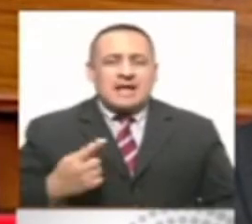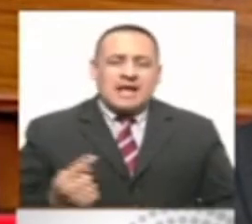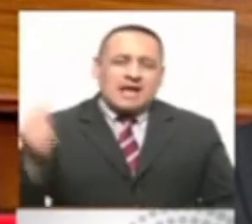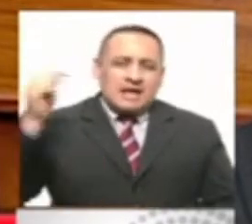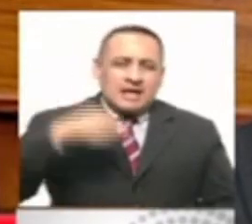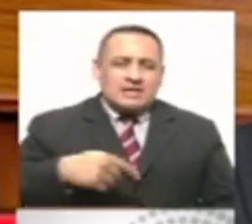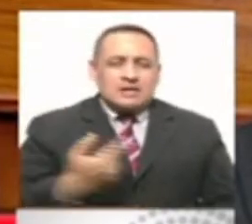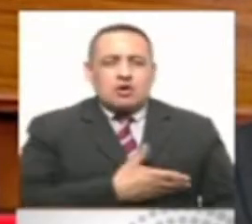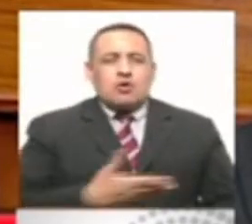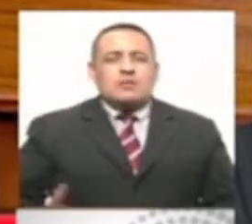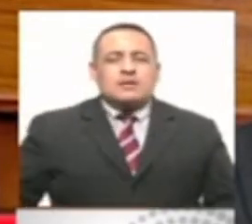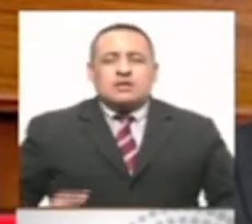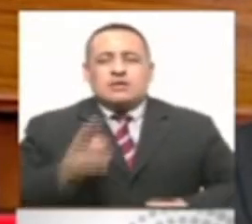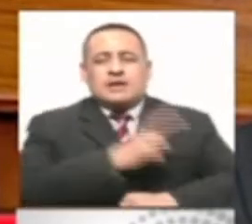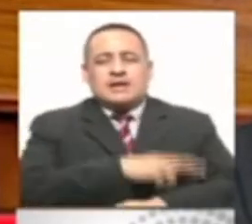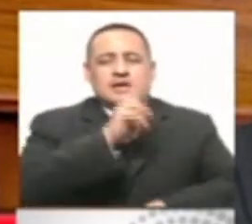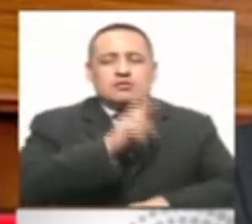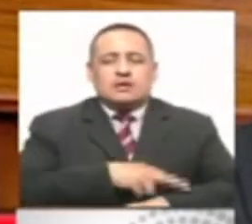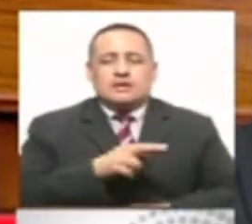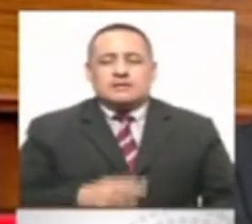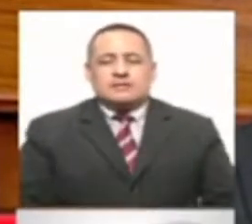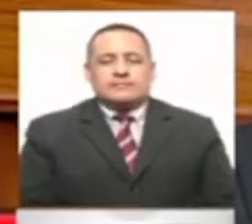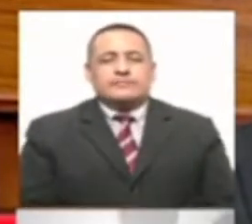los gobernadores.